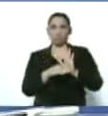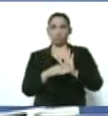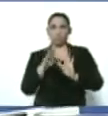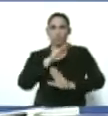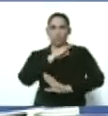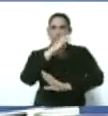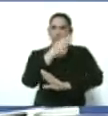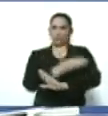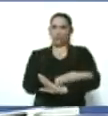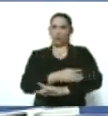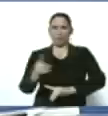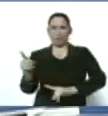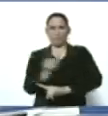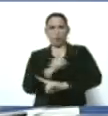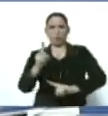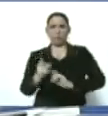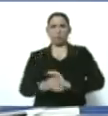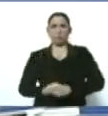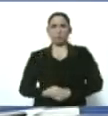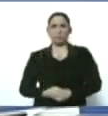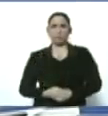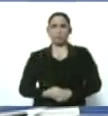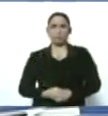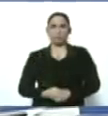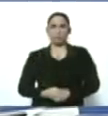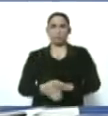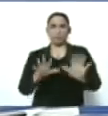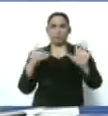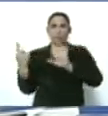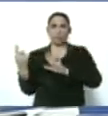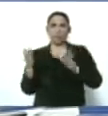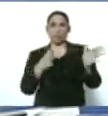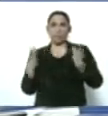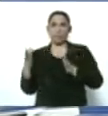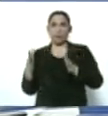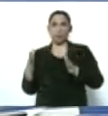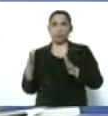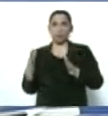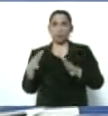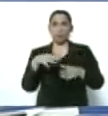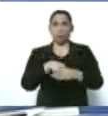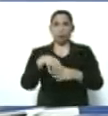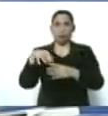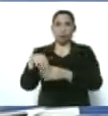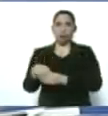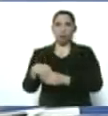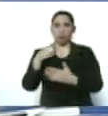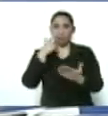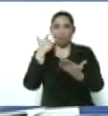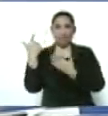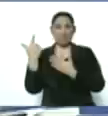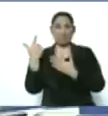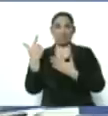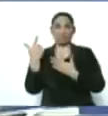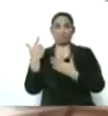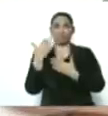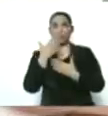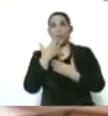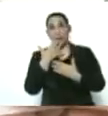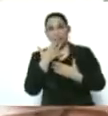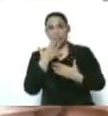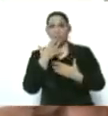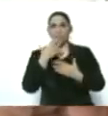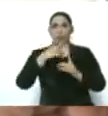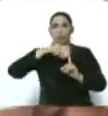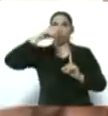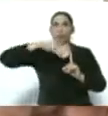fuertes, audaces, radicales, desde el 16 de marzo de cuarentena, esta sería la curva de